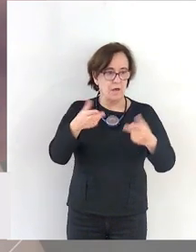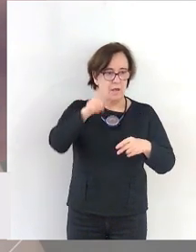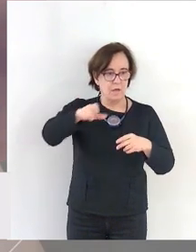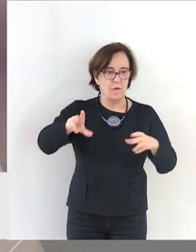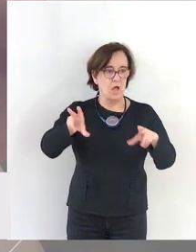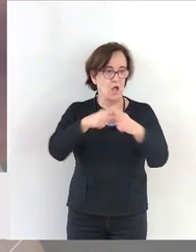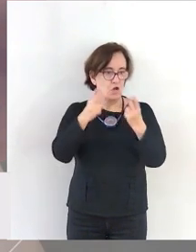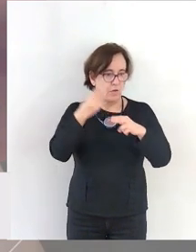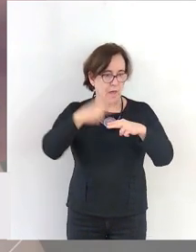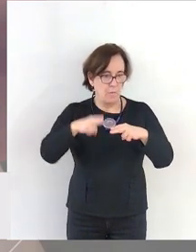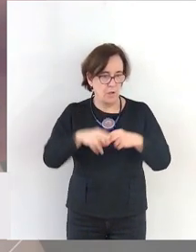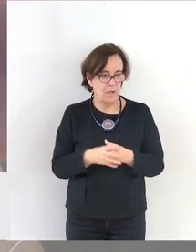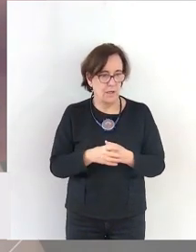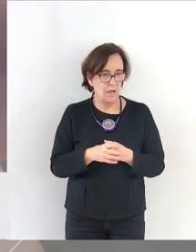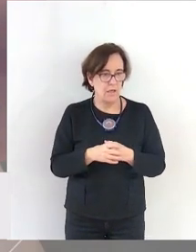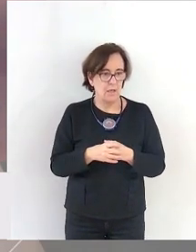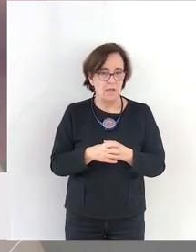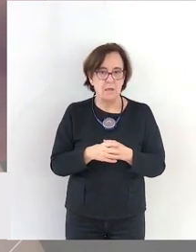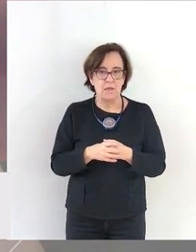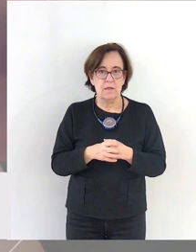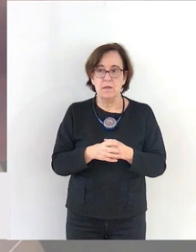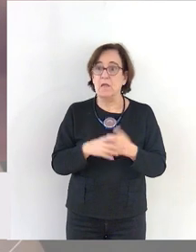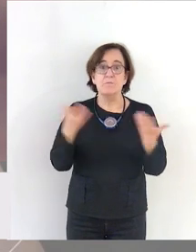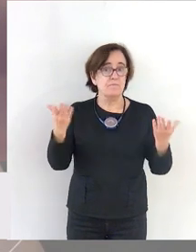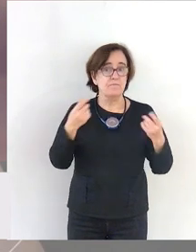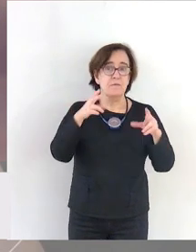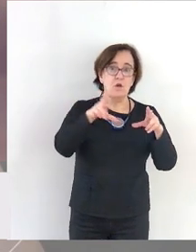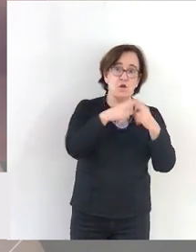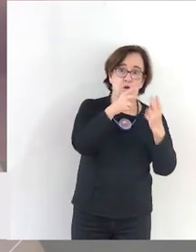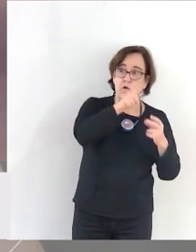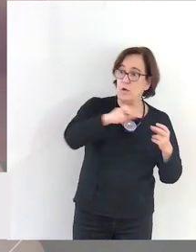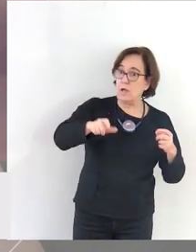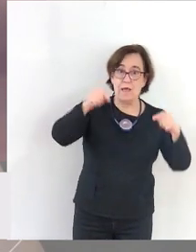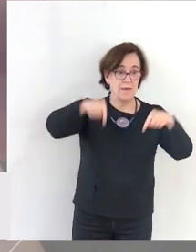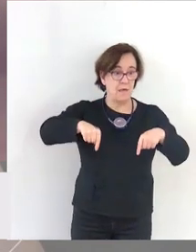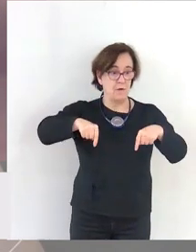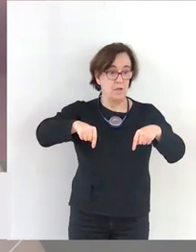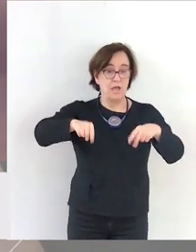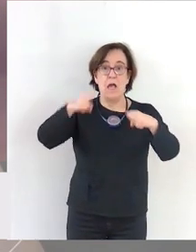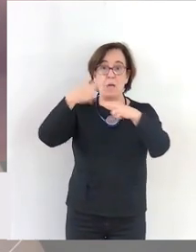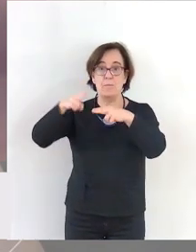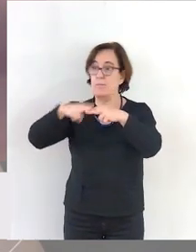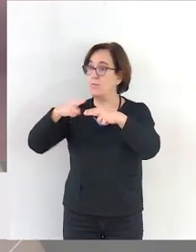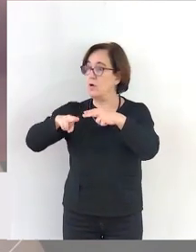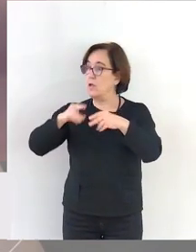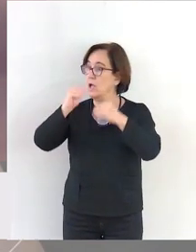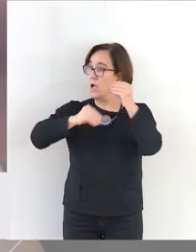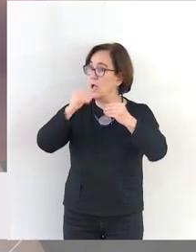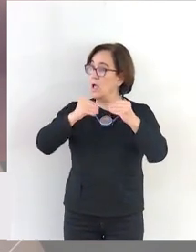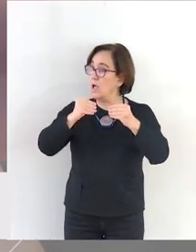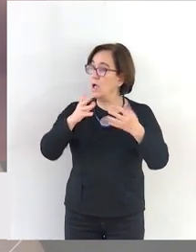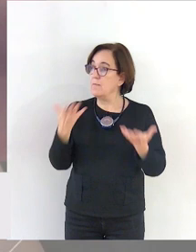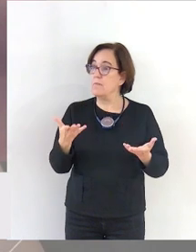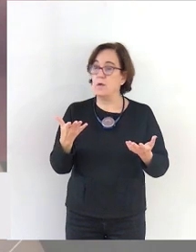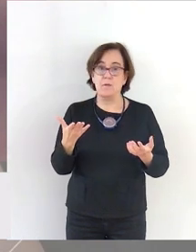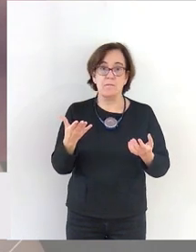la sociedad política y decimos bueno la sociedad civil estamos aquí y la política es la que tiene el poder no